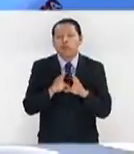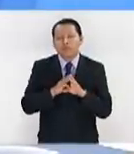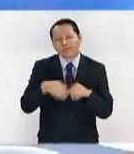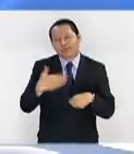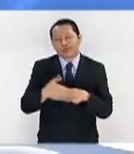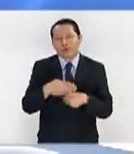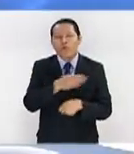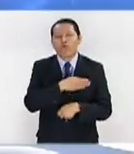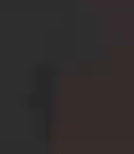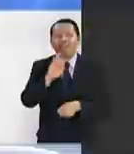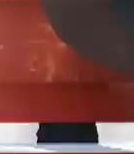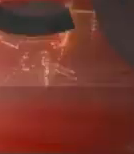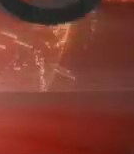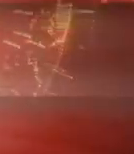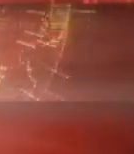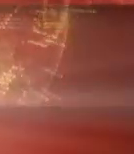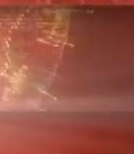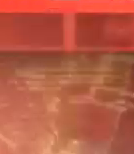Buen Fin.